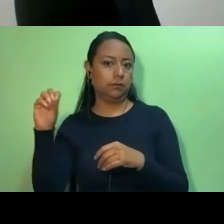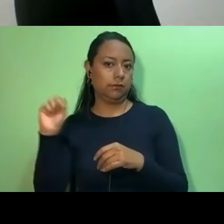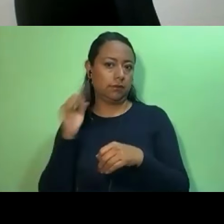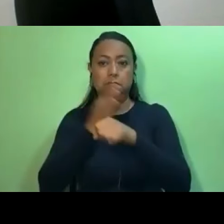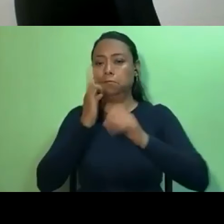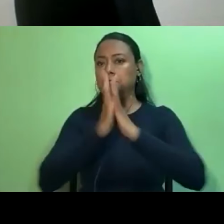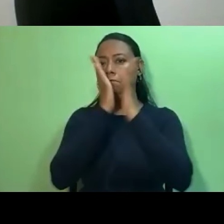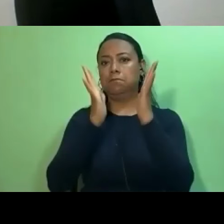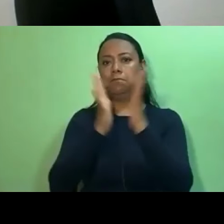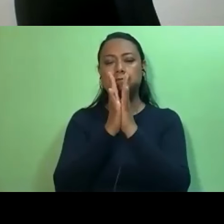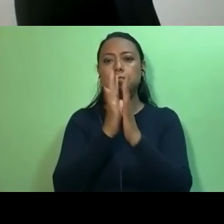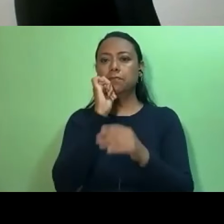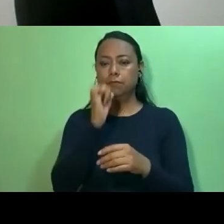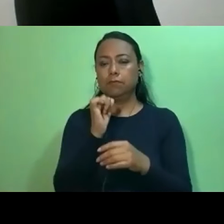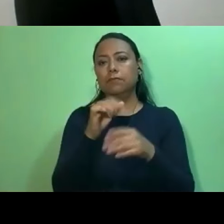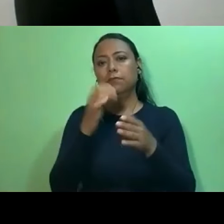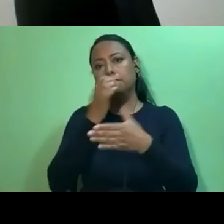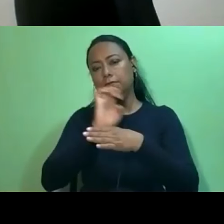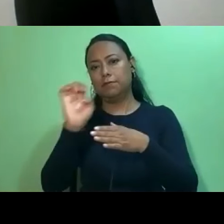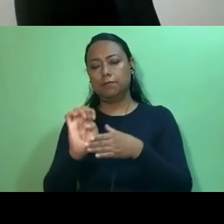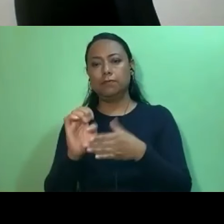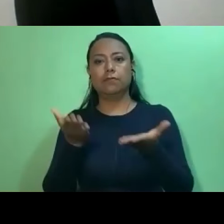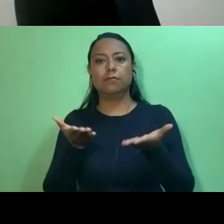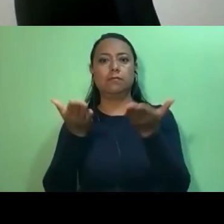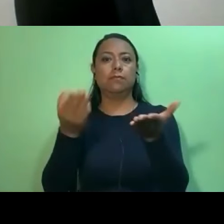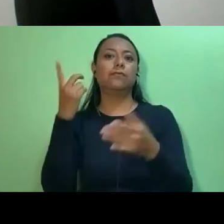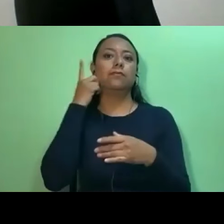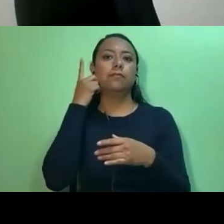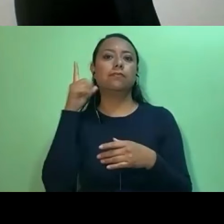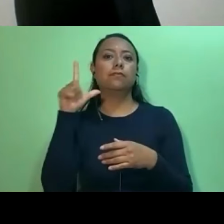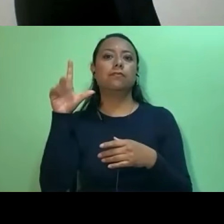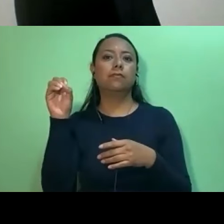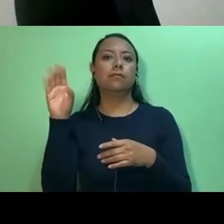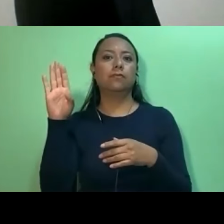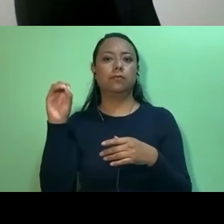al diputado Víctor Hugo Lobo. Adelante, diputado, por favor.